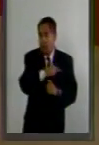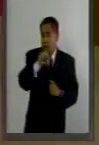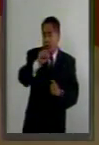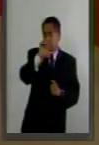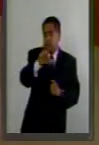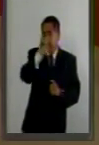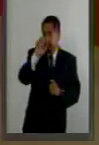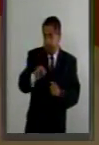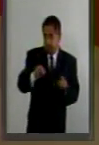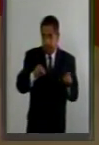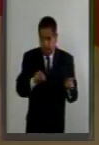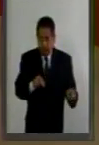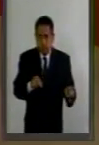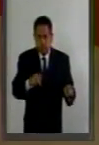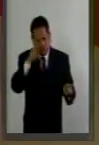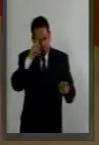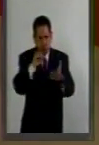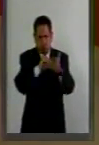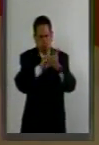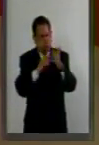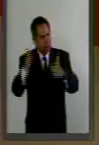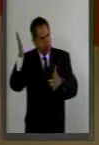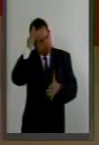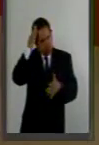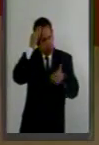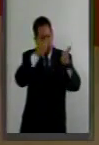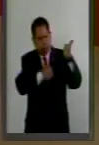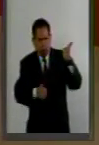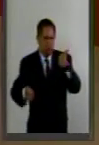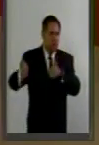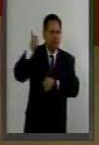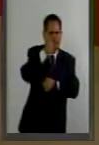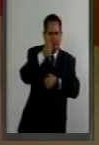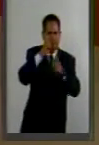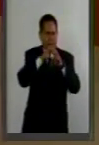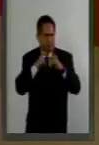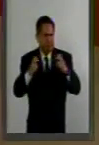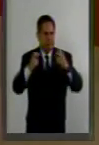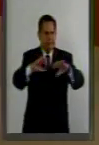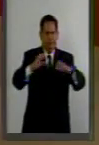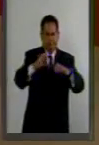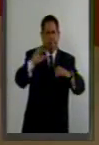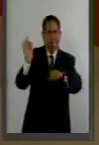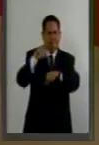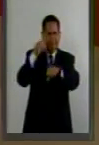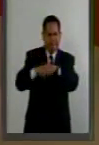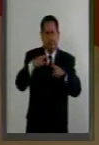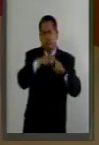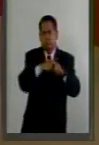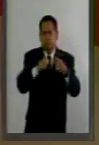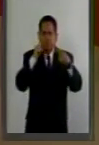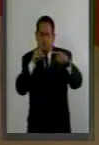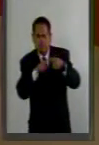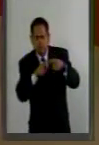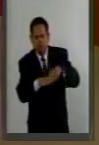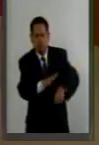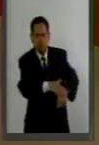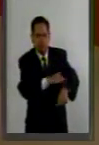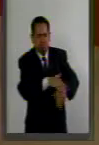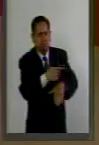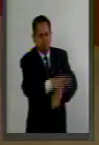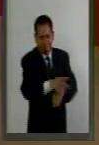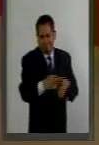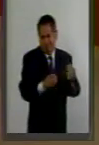Corte de Justicia conserva su posición como cabeza del Poder Judicial Federal y puede conocer en materia